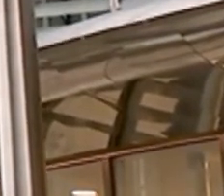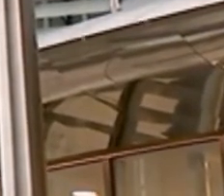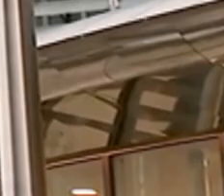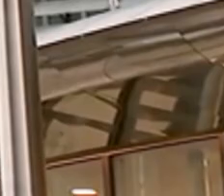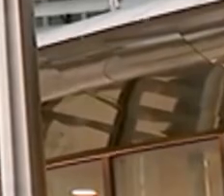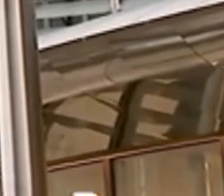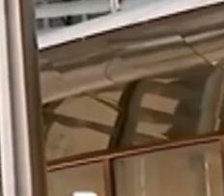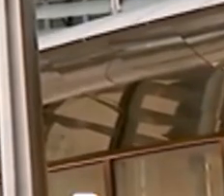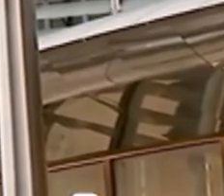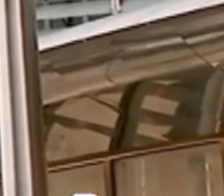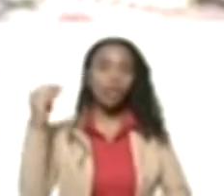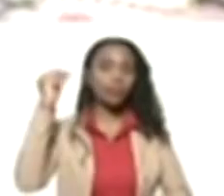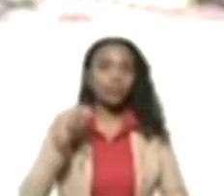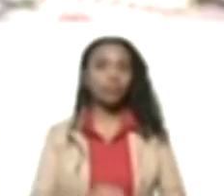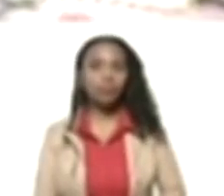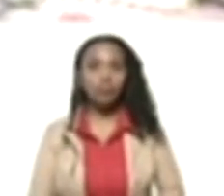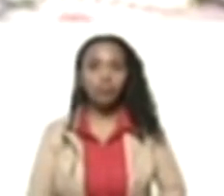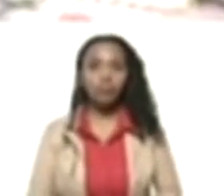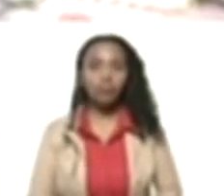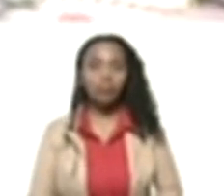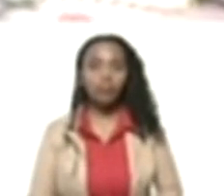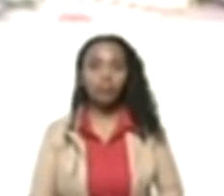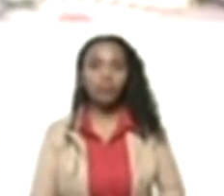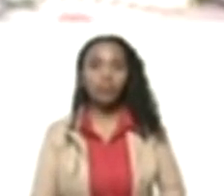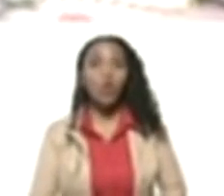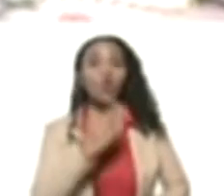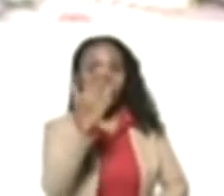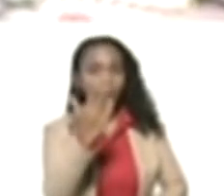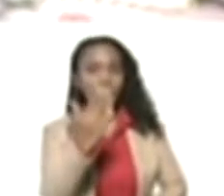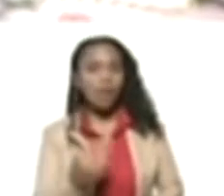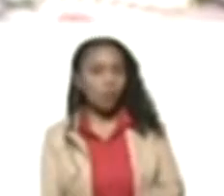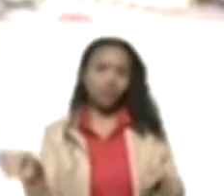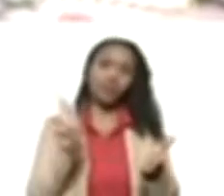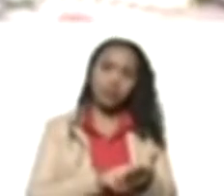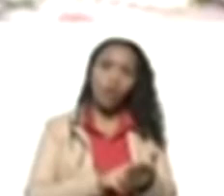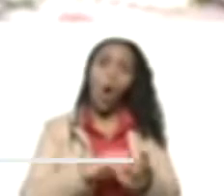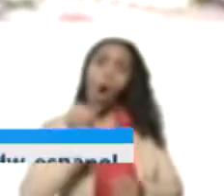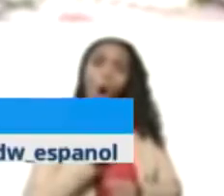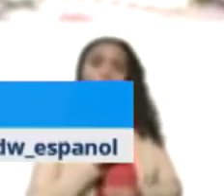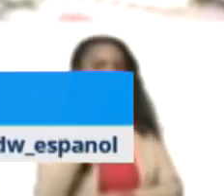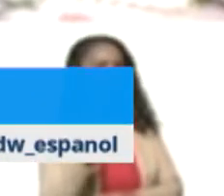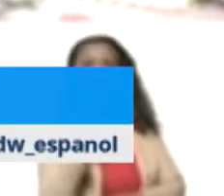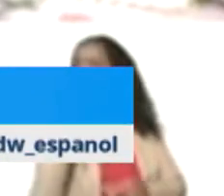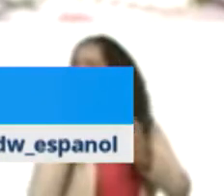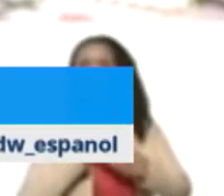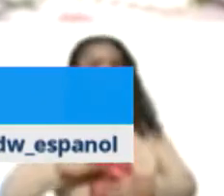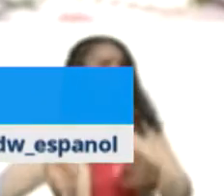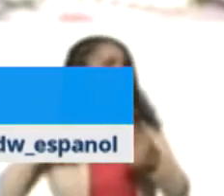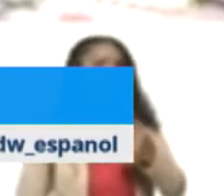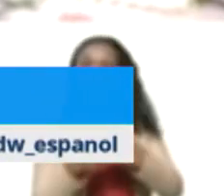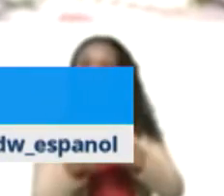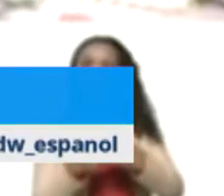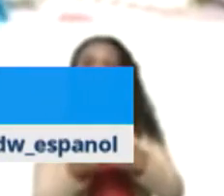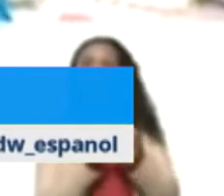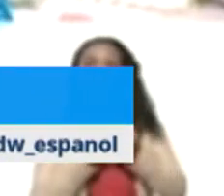diálogo, la tensión no deja de aumentar. O ustedes rectifican o con ustedes no hay más nunca